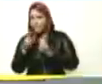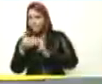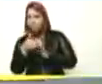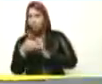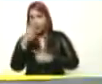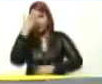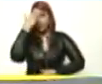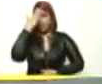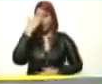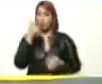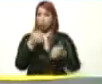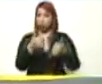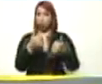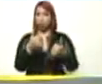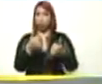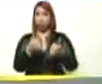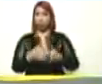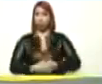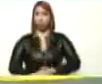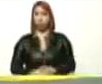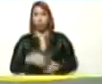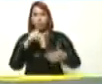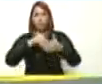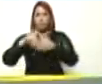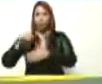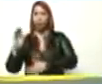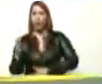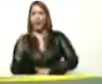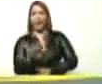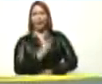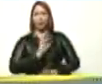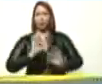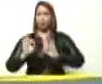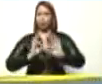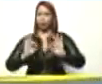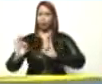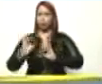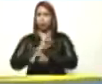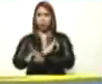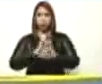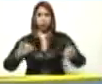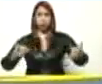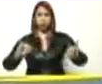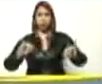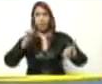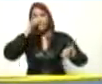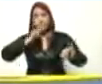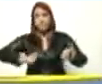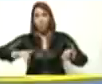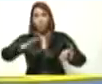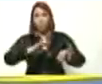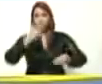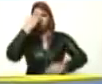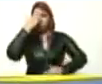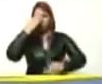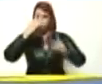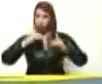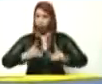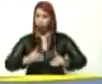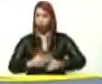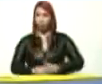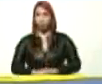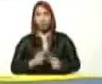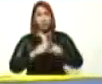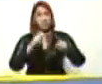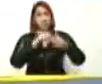sabían muy bien, que el voto castigo, estaba preparado, Amelia, por parte del pueblo, pero